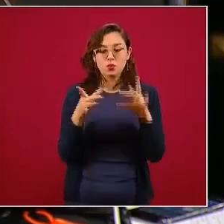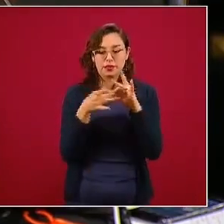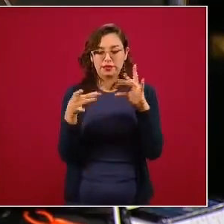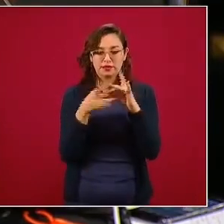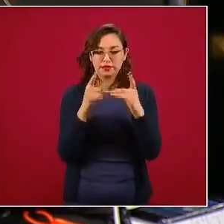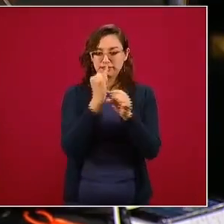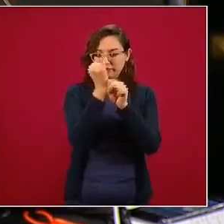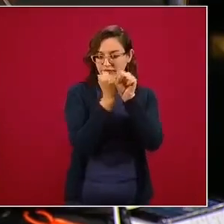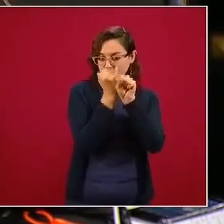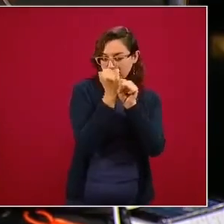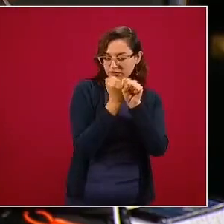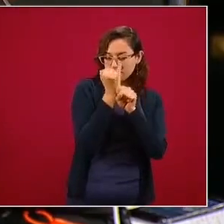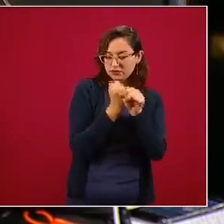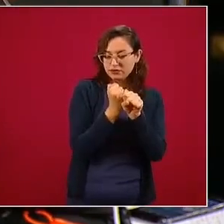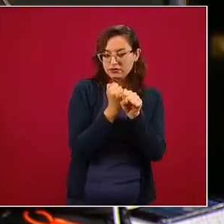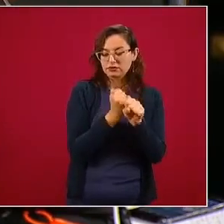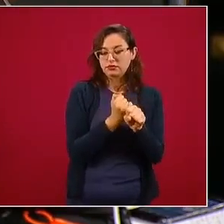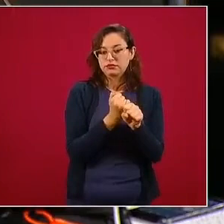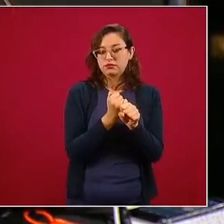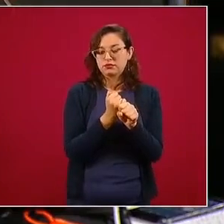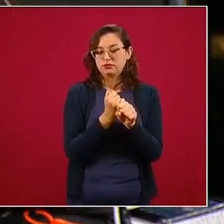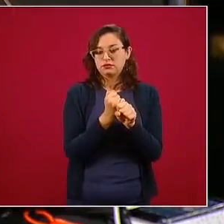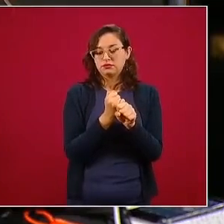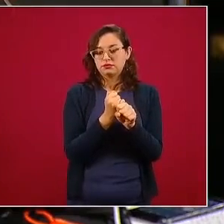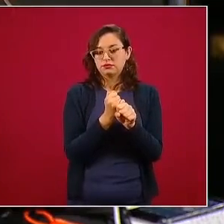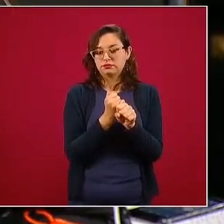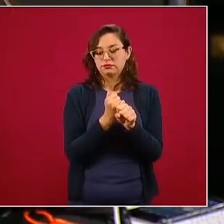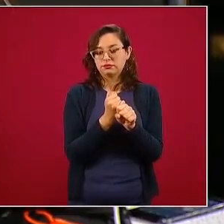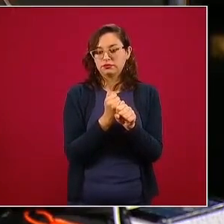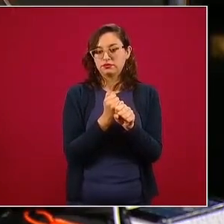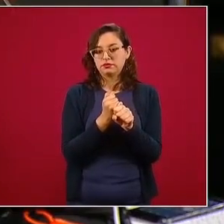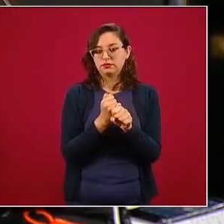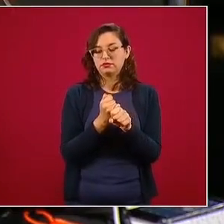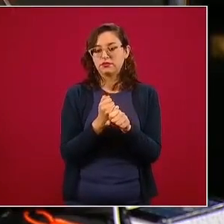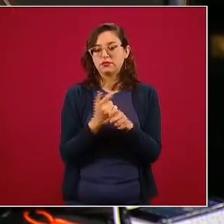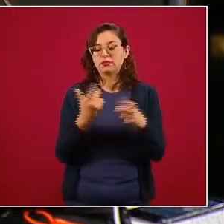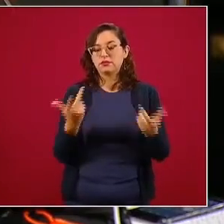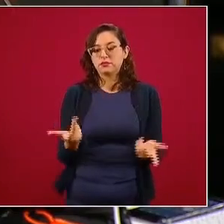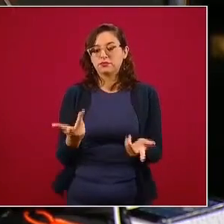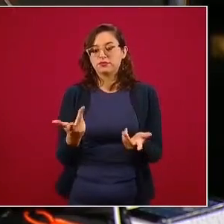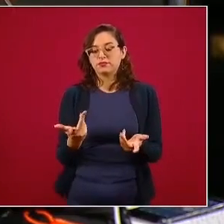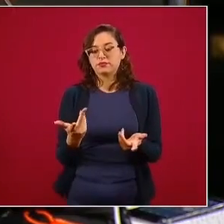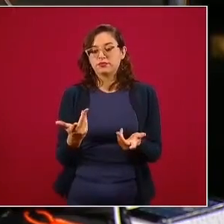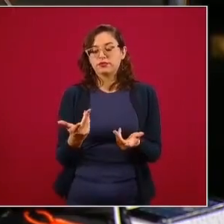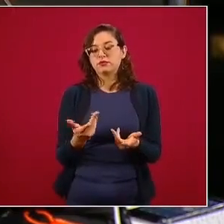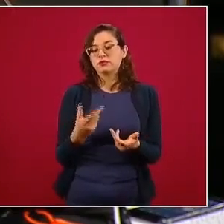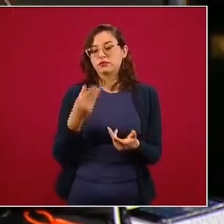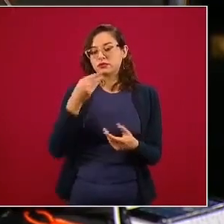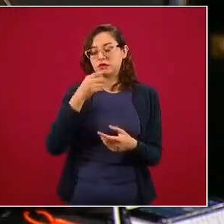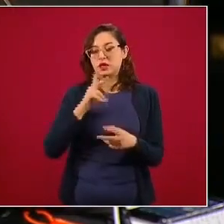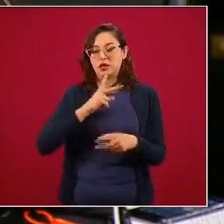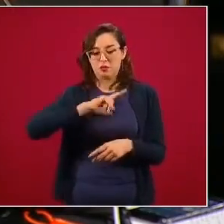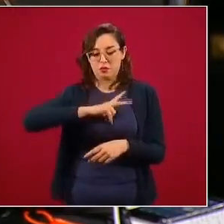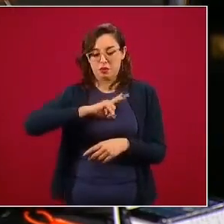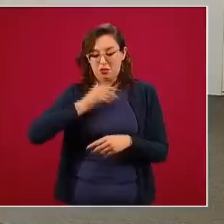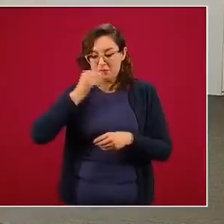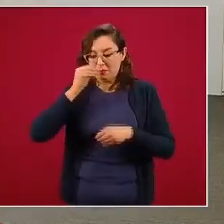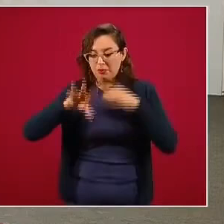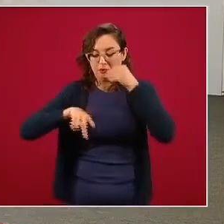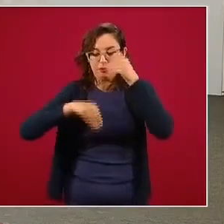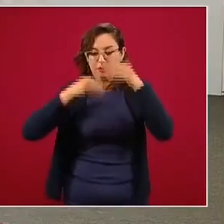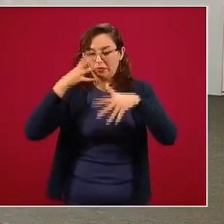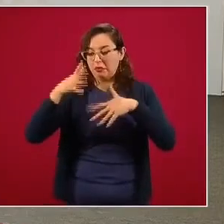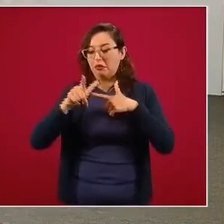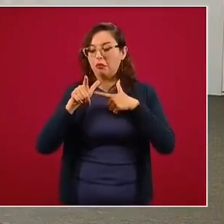una investigación que decía que la excreción del virus puede durar de 6 a 45 días, lo que significaría que a lo